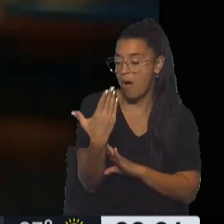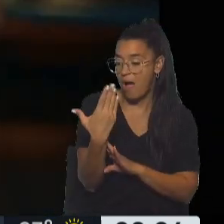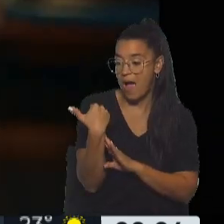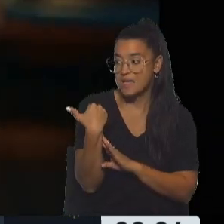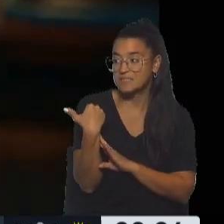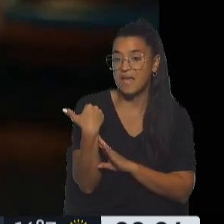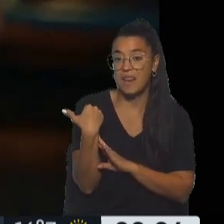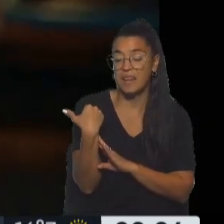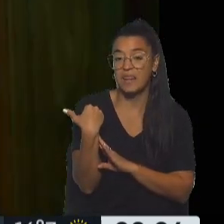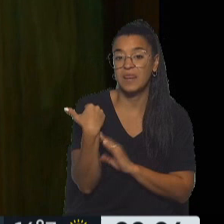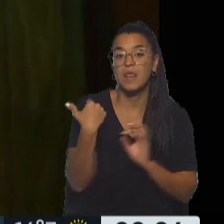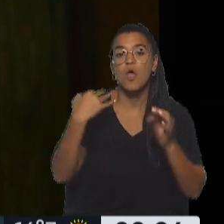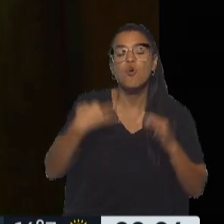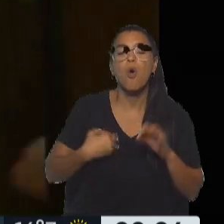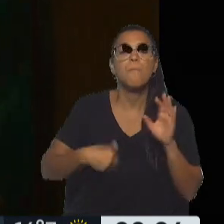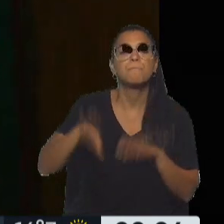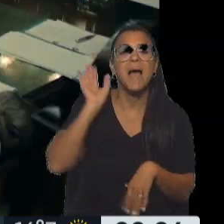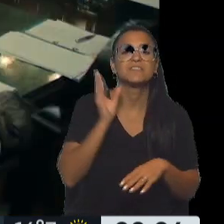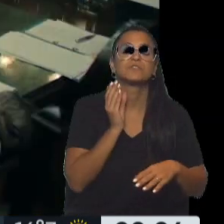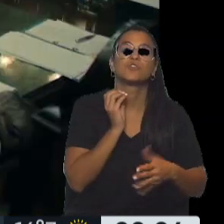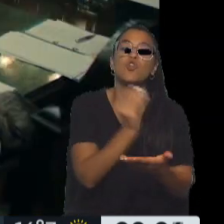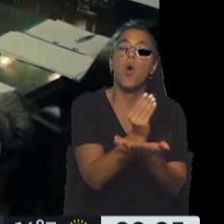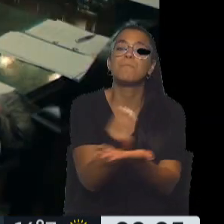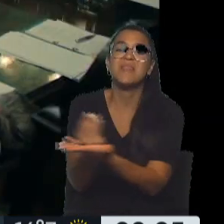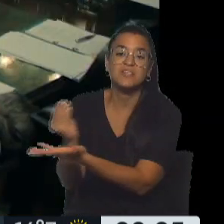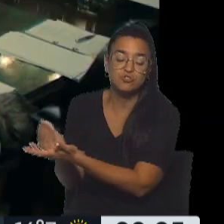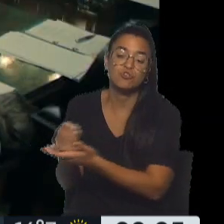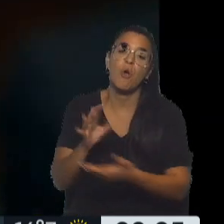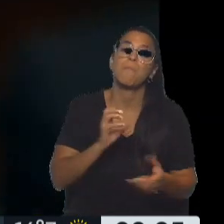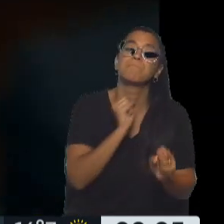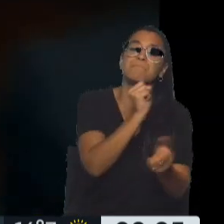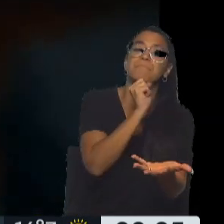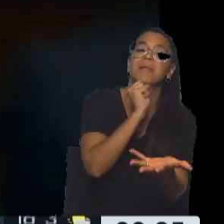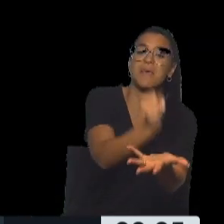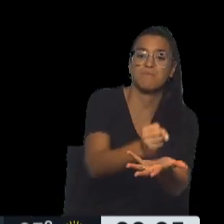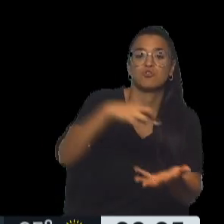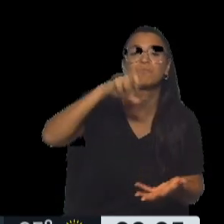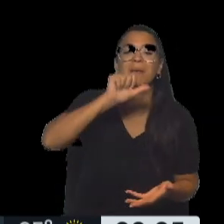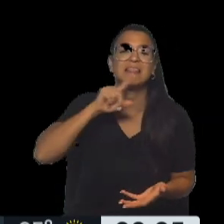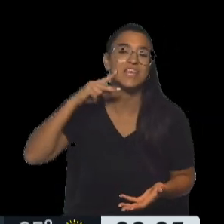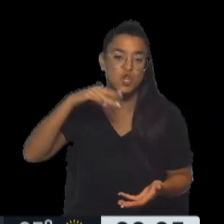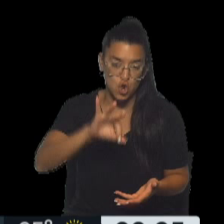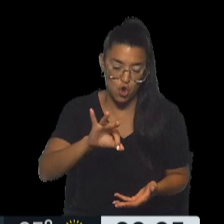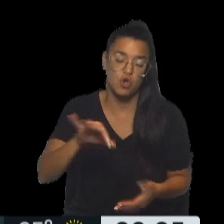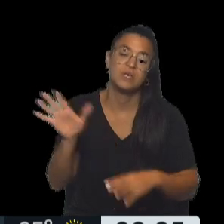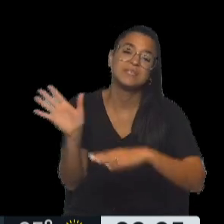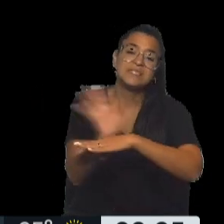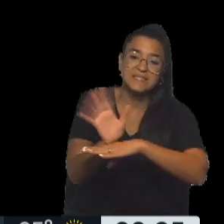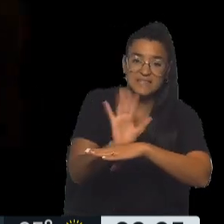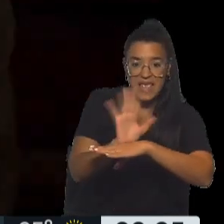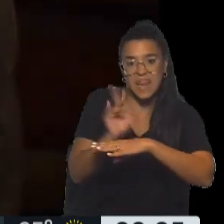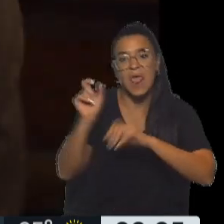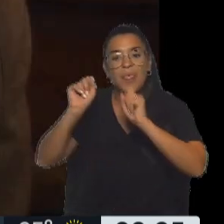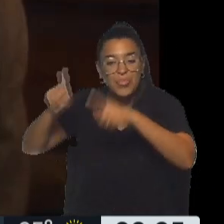justamente con la mayor cantidad de nominaciones a los premios Platino, los premios más importantes al cine iberoamericano,